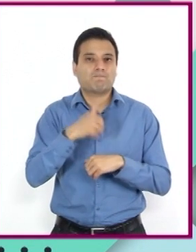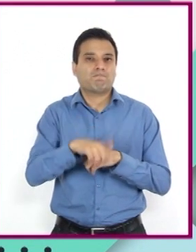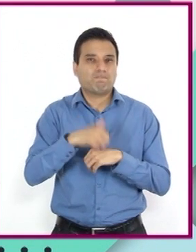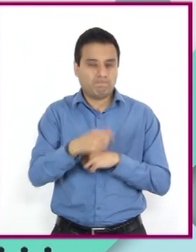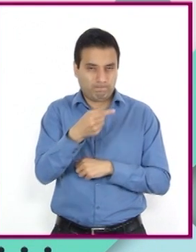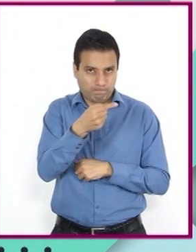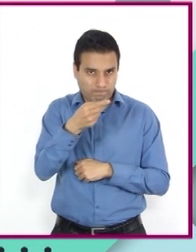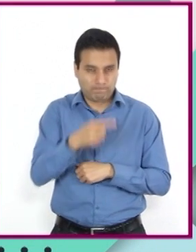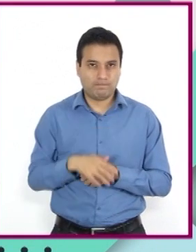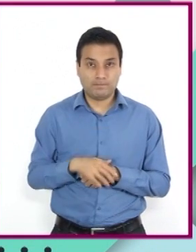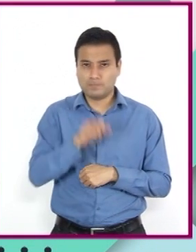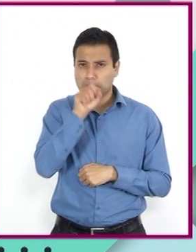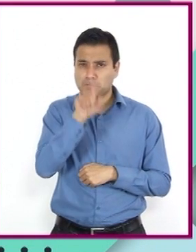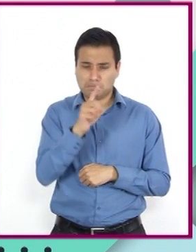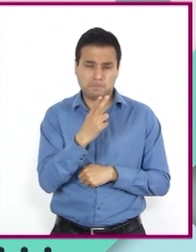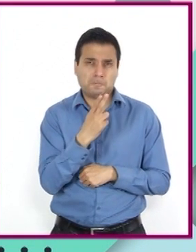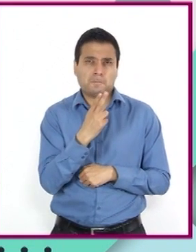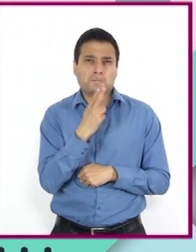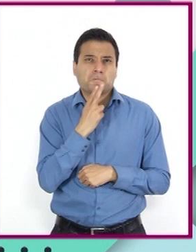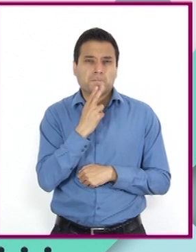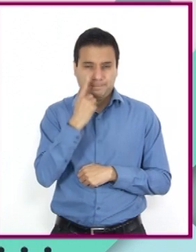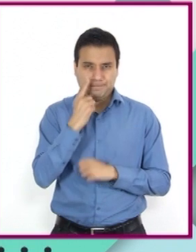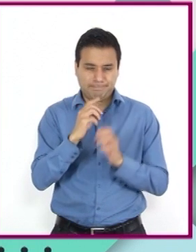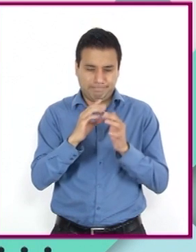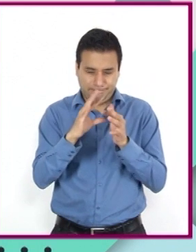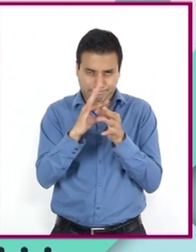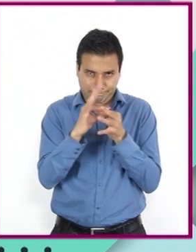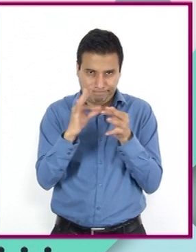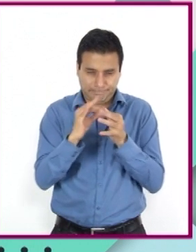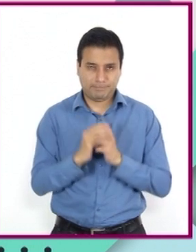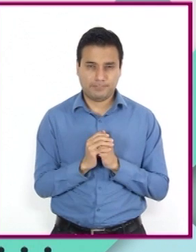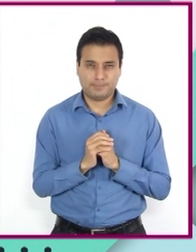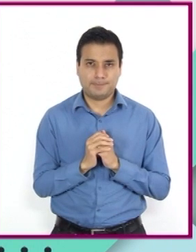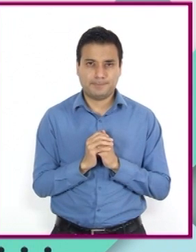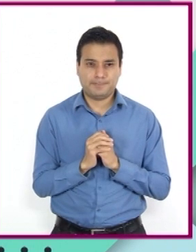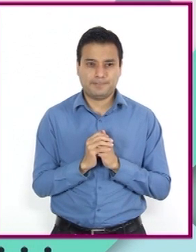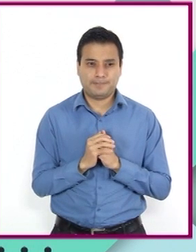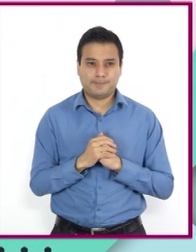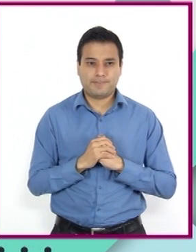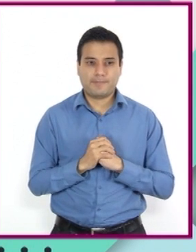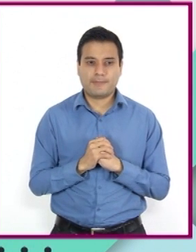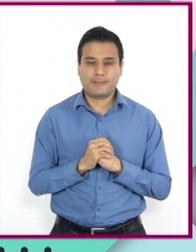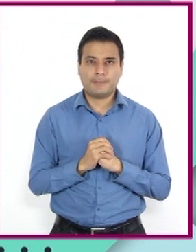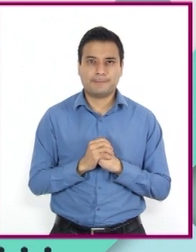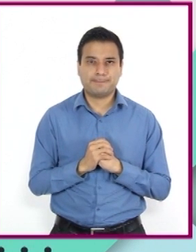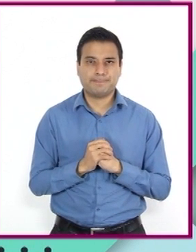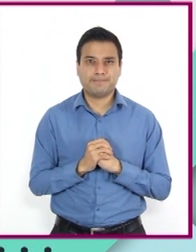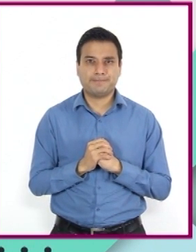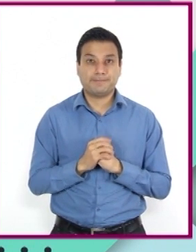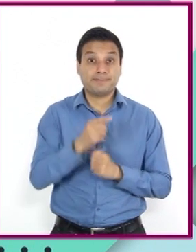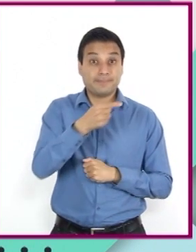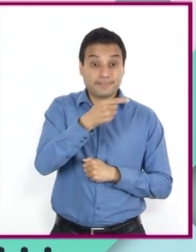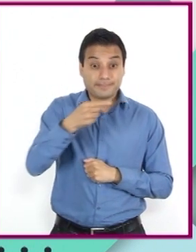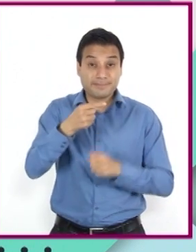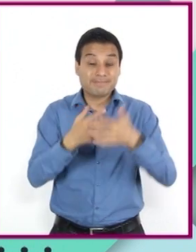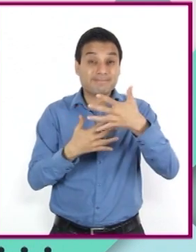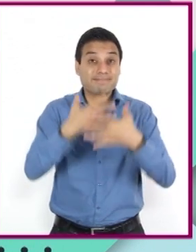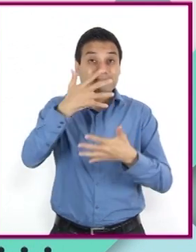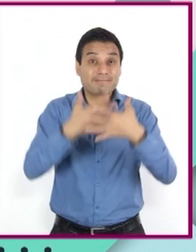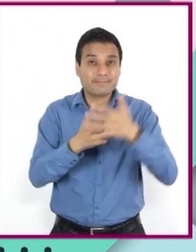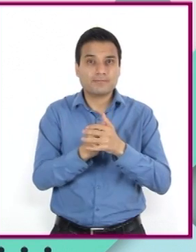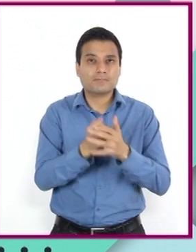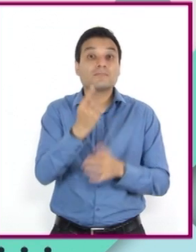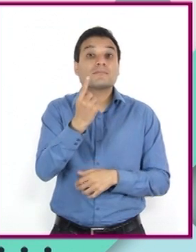También podemos usar el siguiente argumento. La tercera parte de 15 negativo es 5